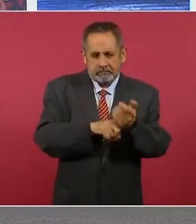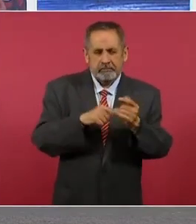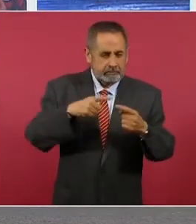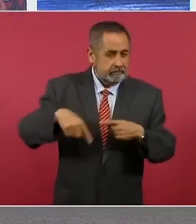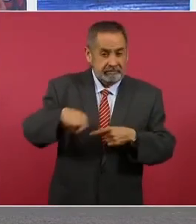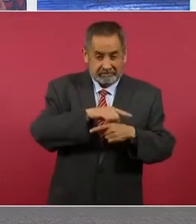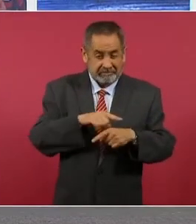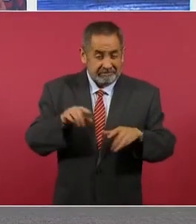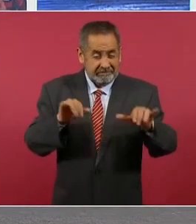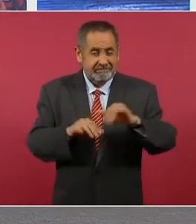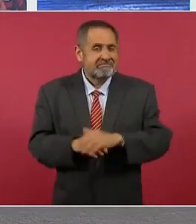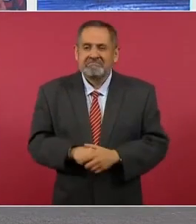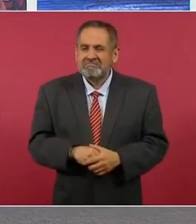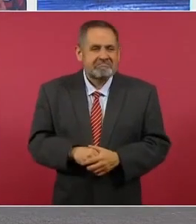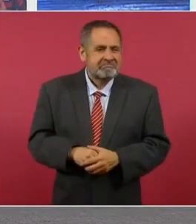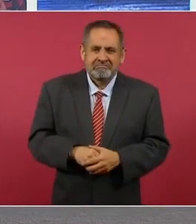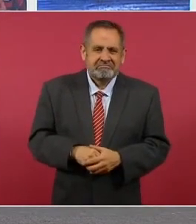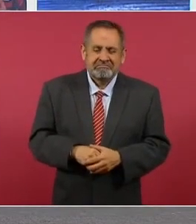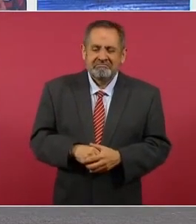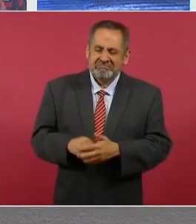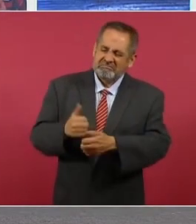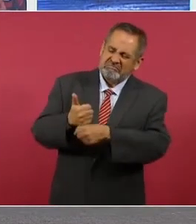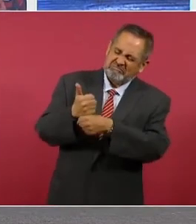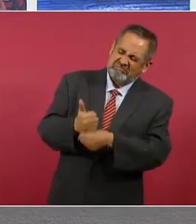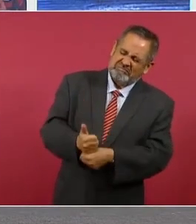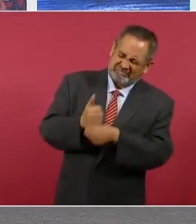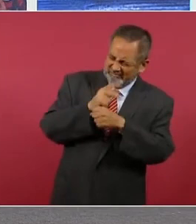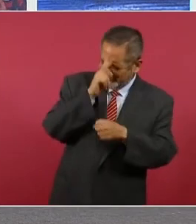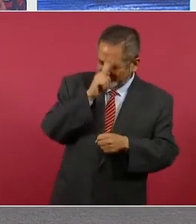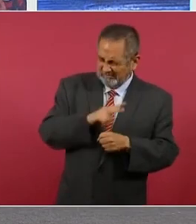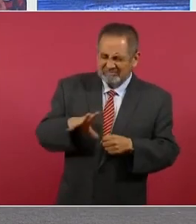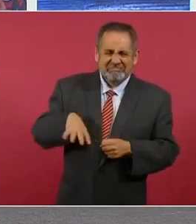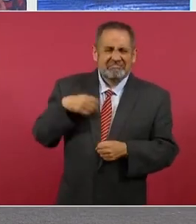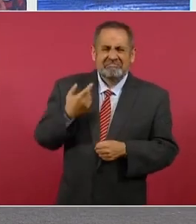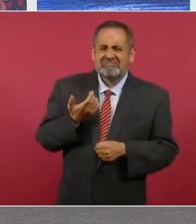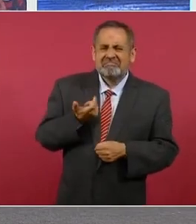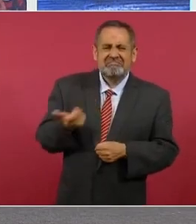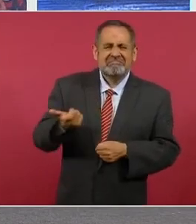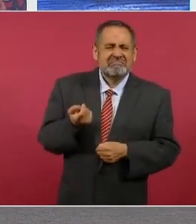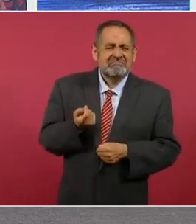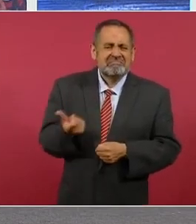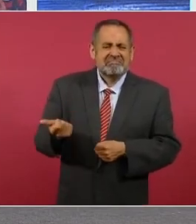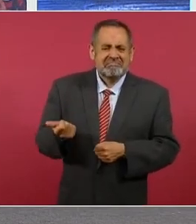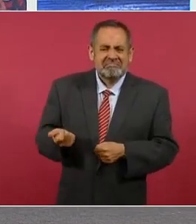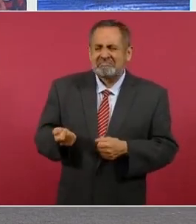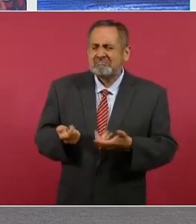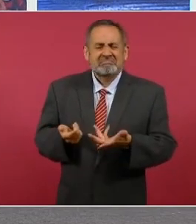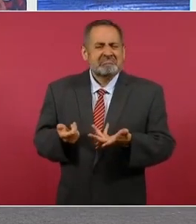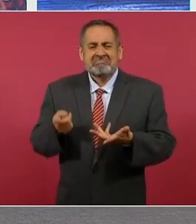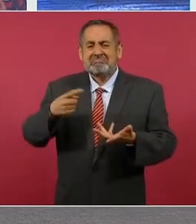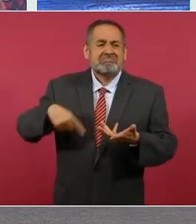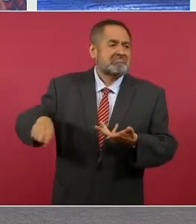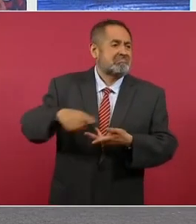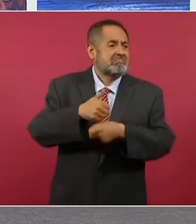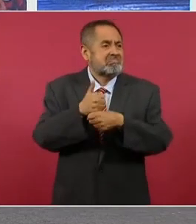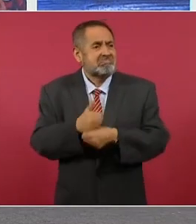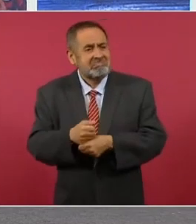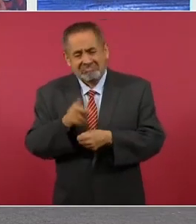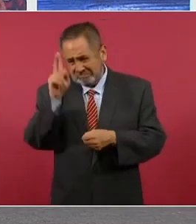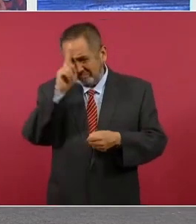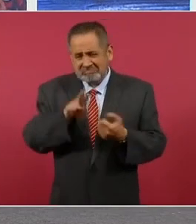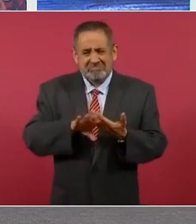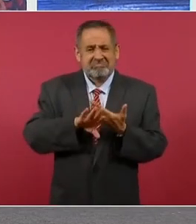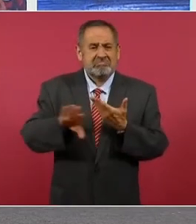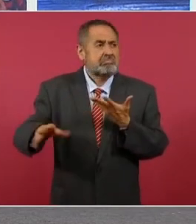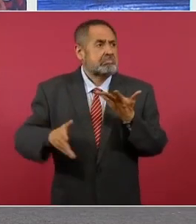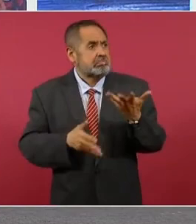esta droga, se encuentran explotadas y forman parte de los grandes grupos de la población que están marginados